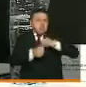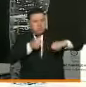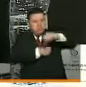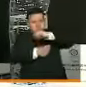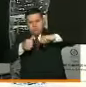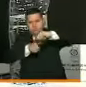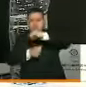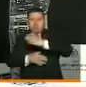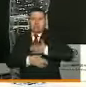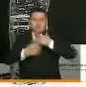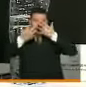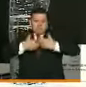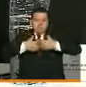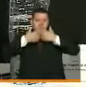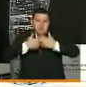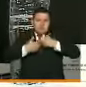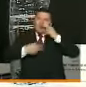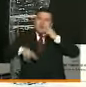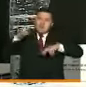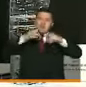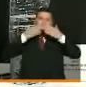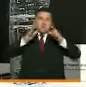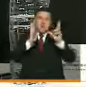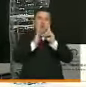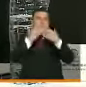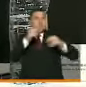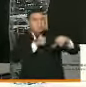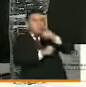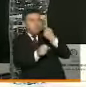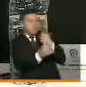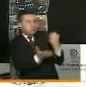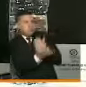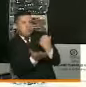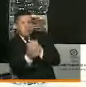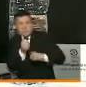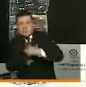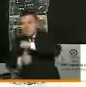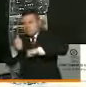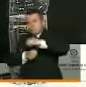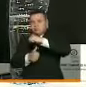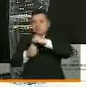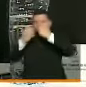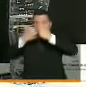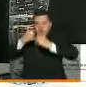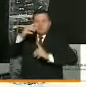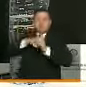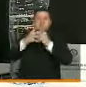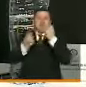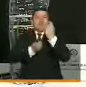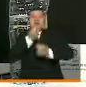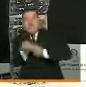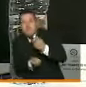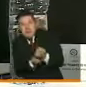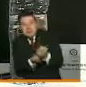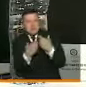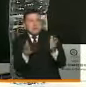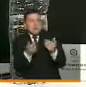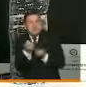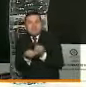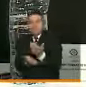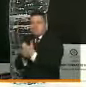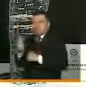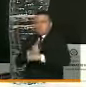nuestra industria del turismo y de la hotelería reactivar nuestra industria del comercio y al mismo